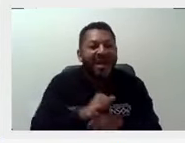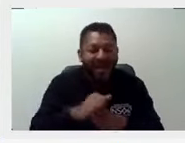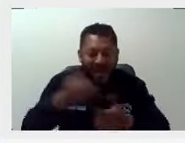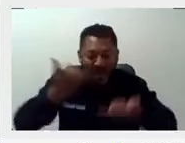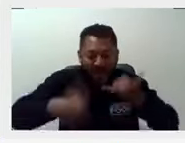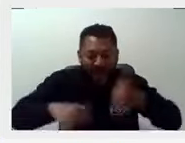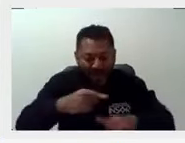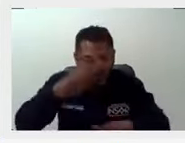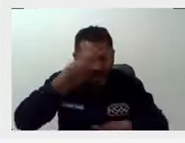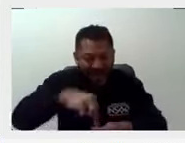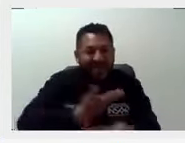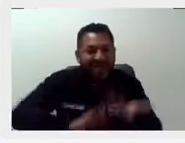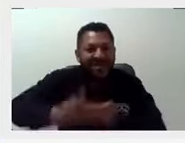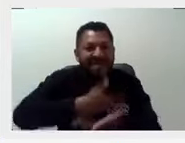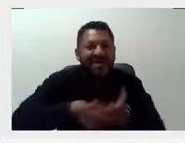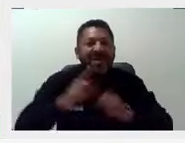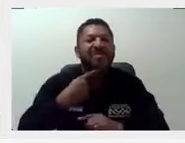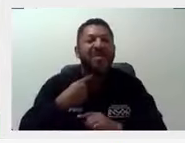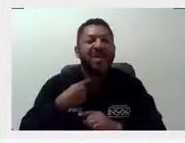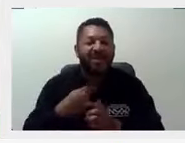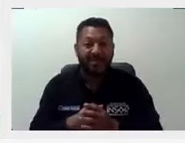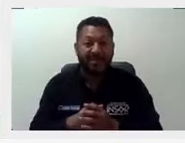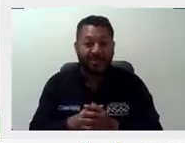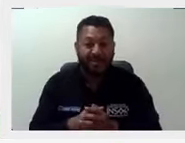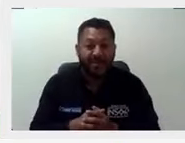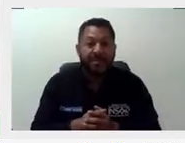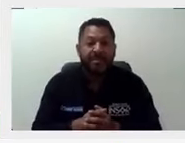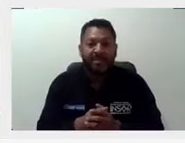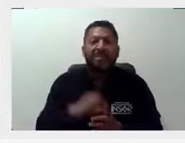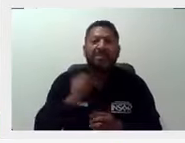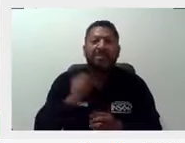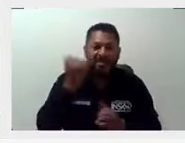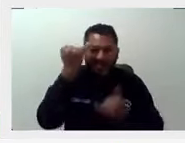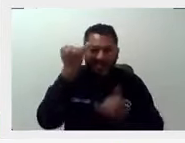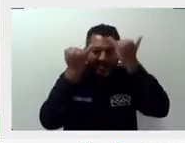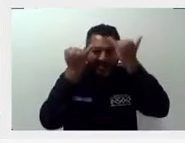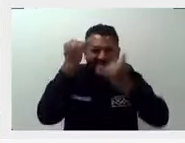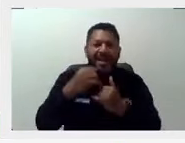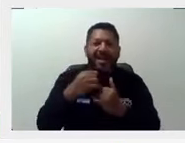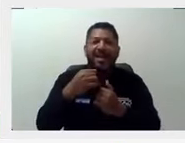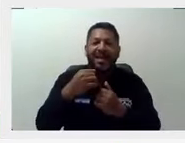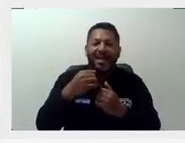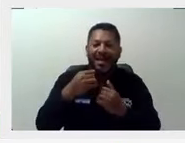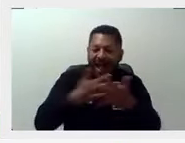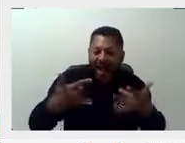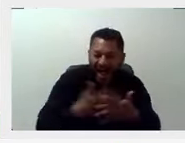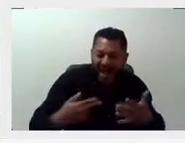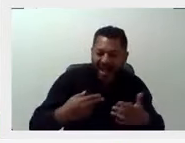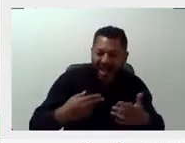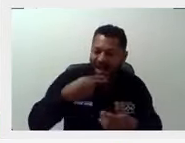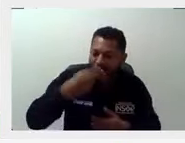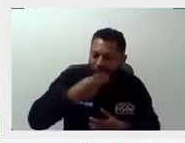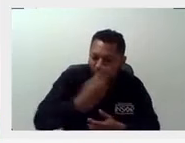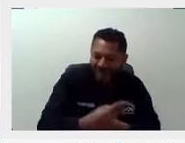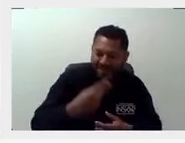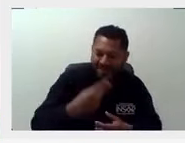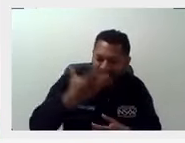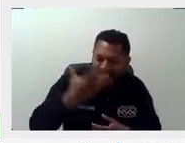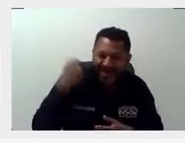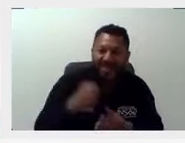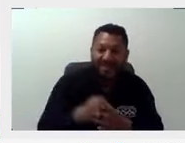días? Pues jugamos mucho a eso, a inventar historias, y mi hijo le encanta mucho que ayer